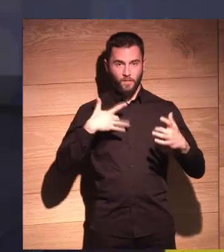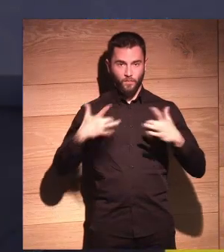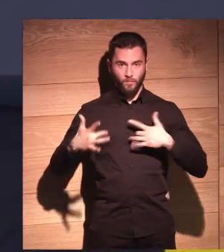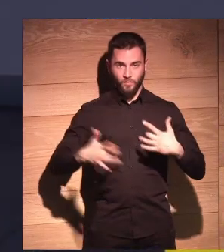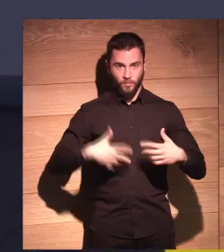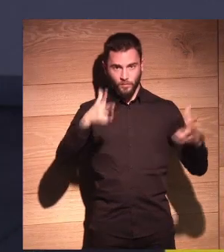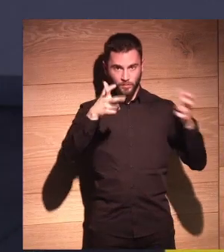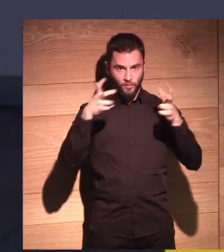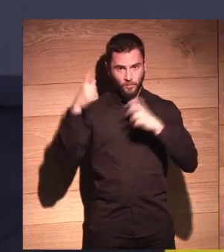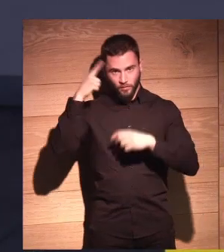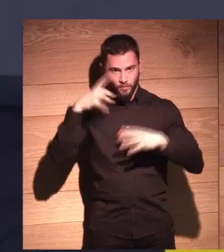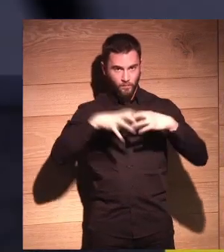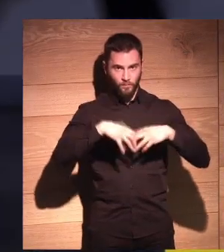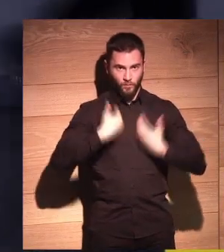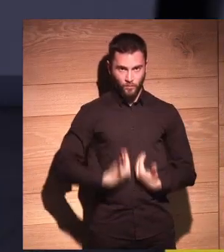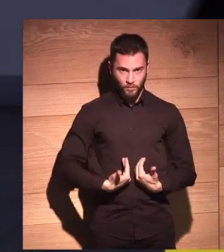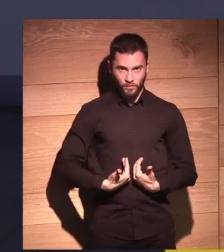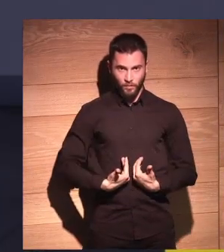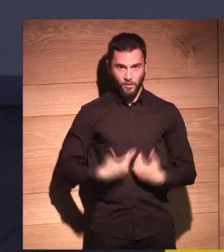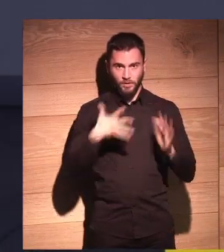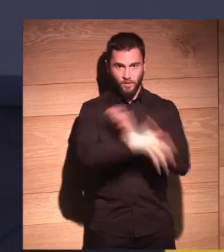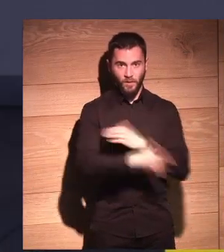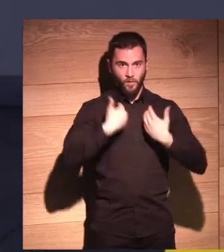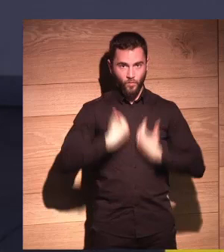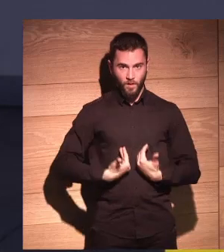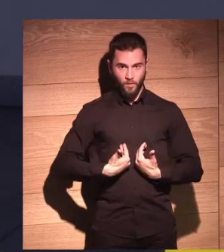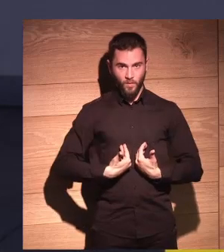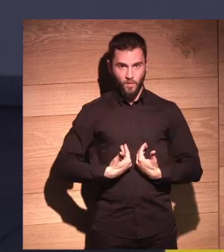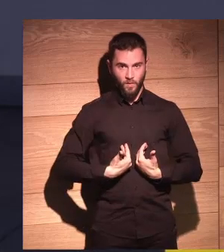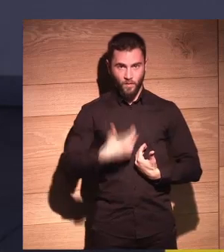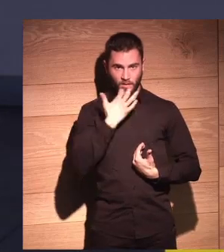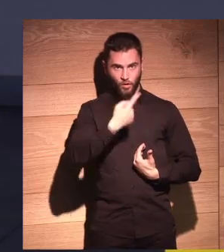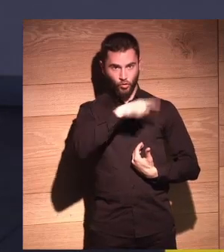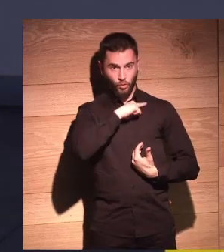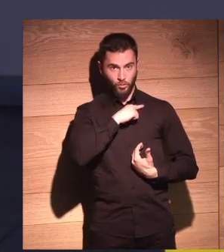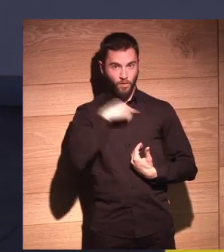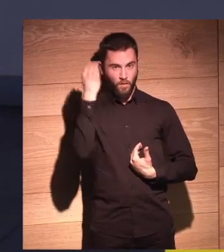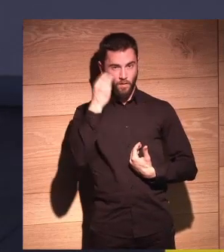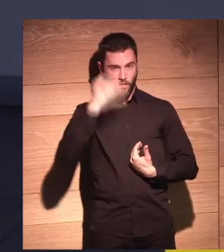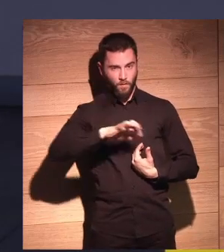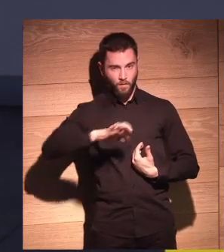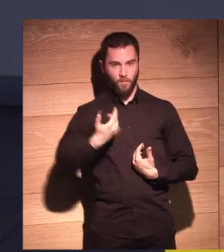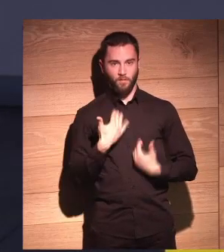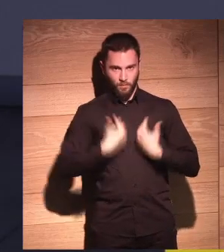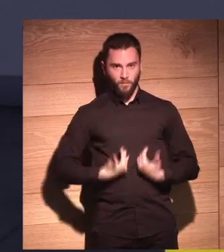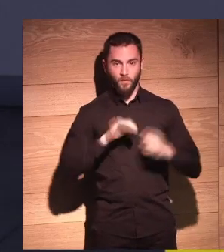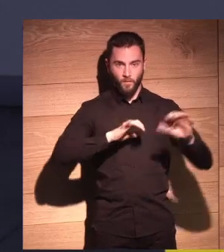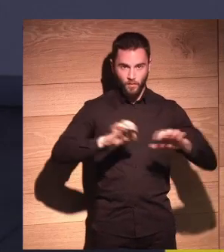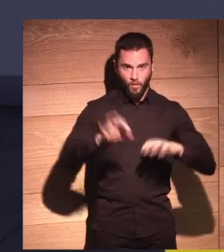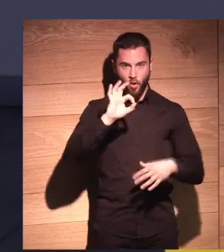y sensorimotora. Es decir, que el cuerpo se mueva cuando nos movemos nosotros o que